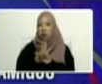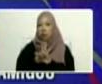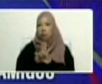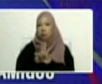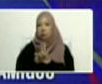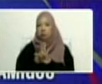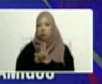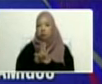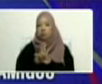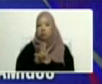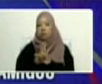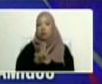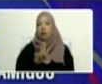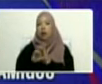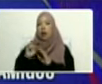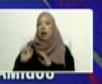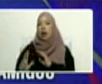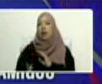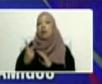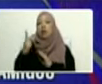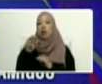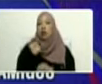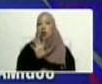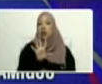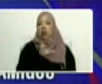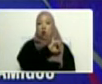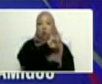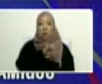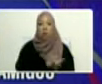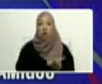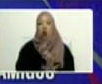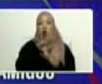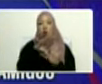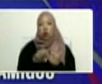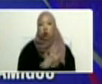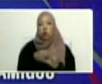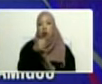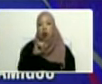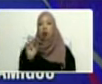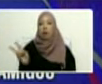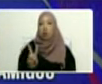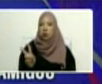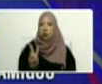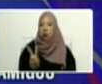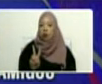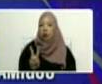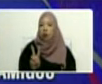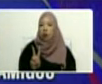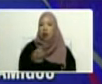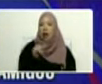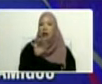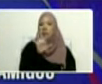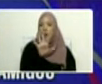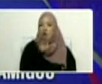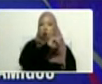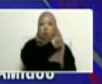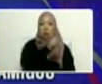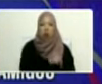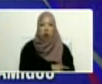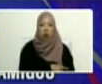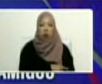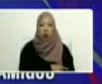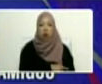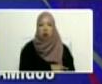El tercero de los cinco poderes constitucionales que tiene Venezuela. Tenemos cinco poderes. Los